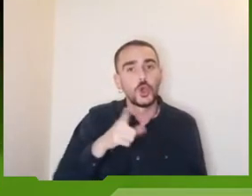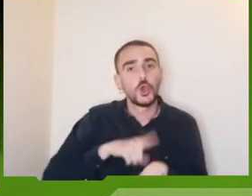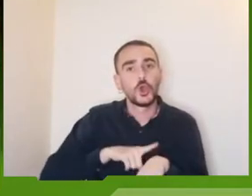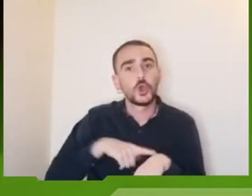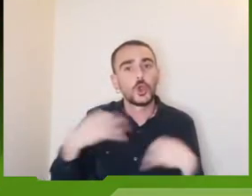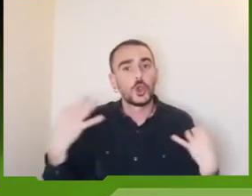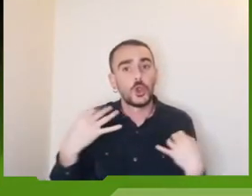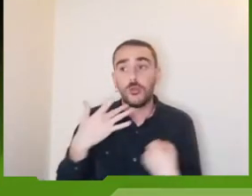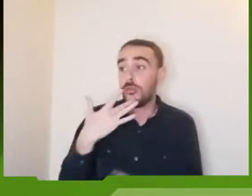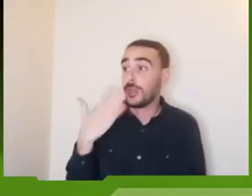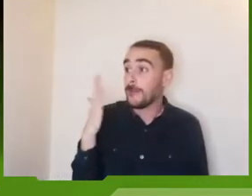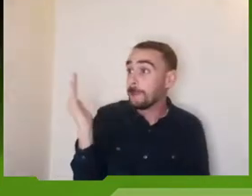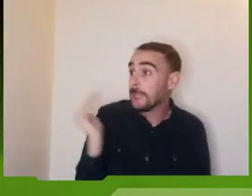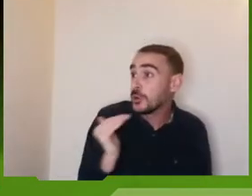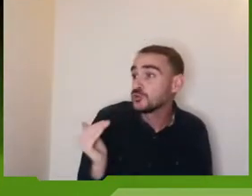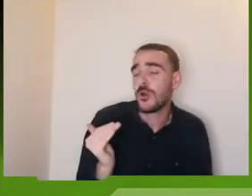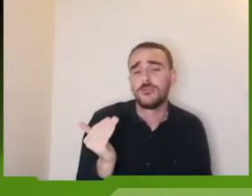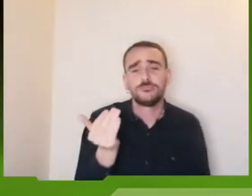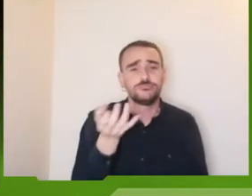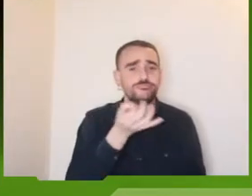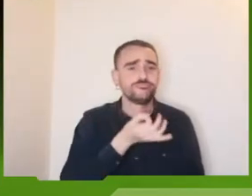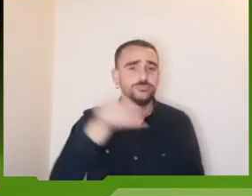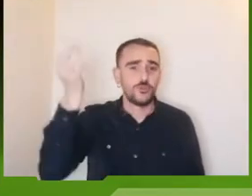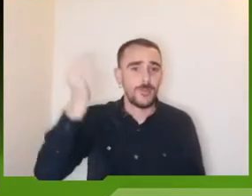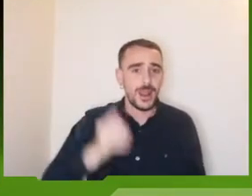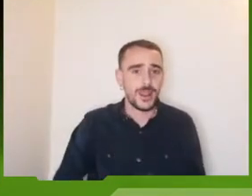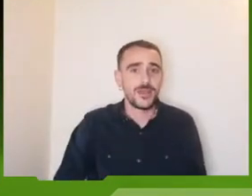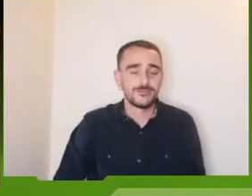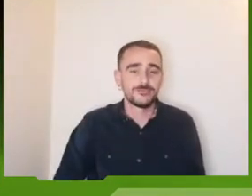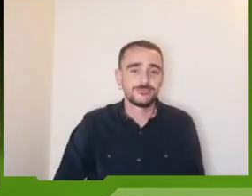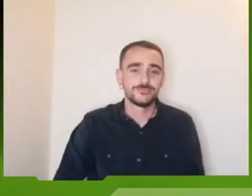Sí, menos cuarto, súper.